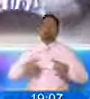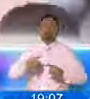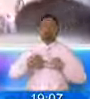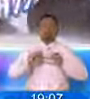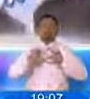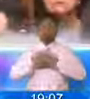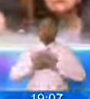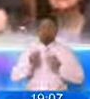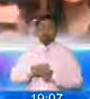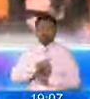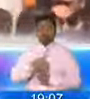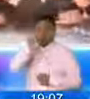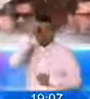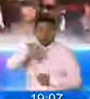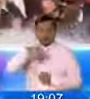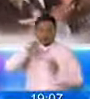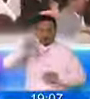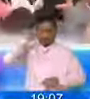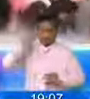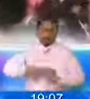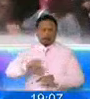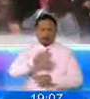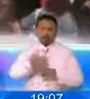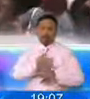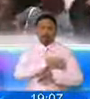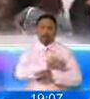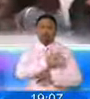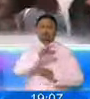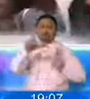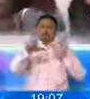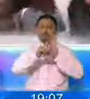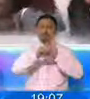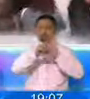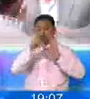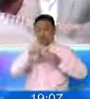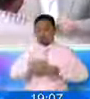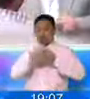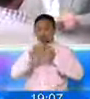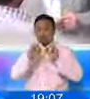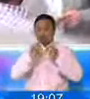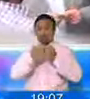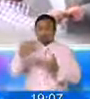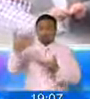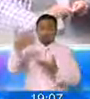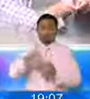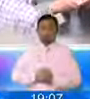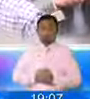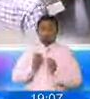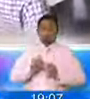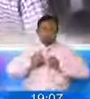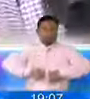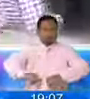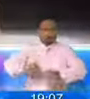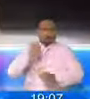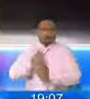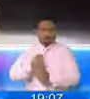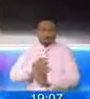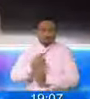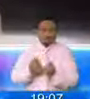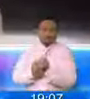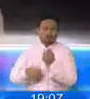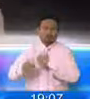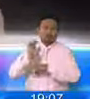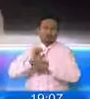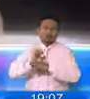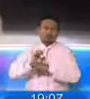decisión es un acto coherente con los principios que estableció el partido en sus inicios. Aseguran que seguirán trabajando por el país a pesar